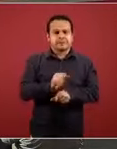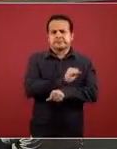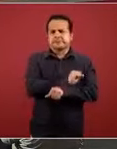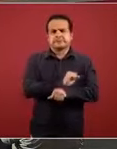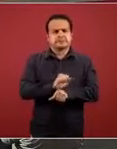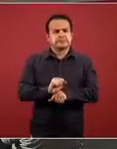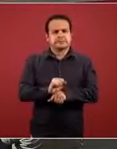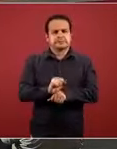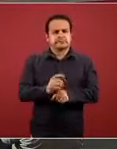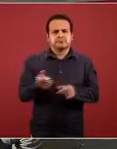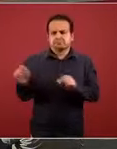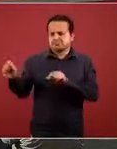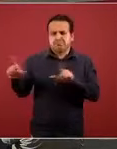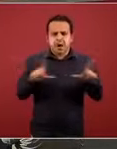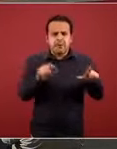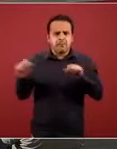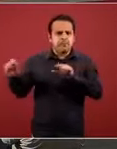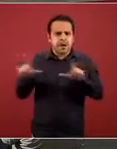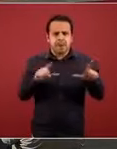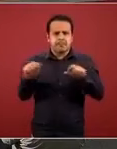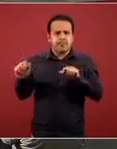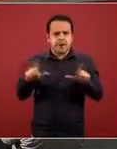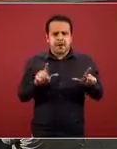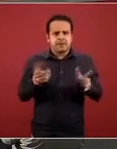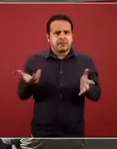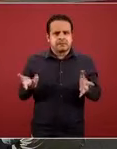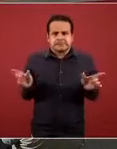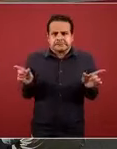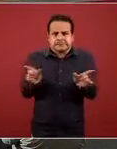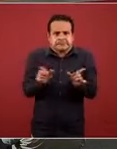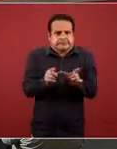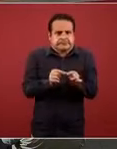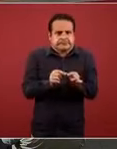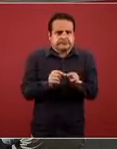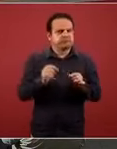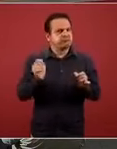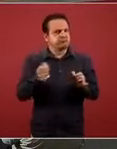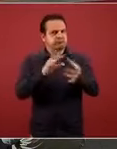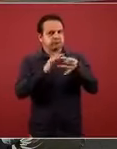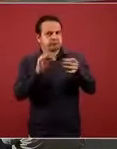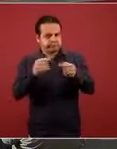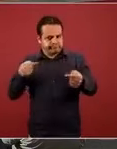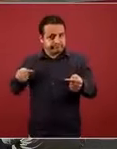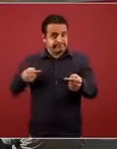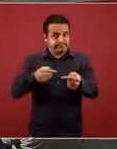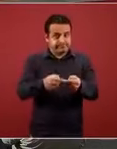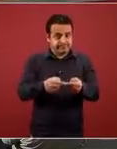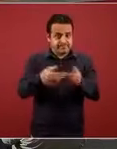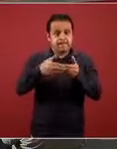2 diapositivas o 3 dónde estamos y a dónde vamos.